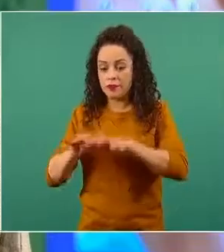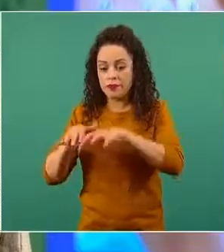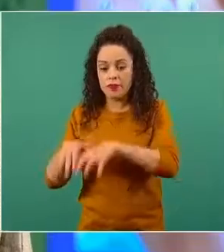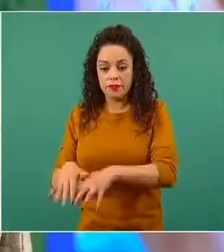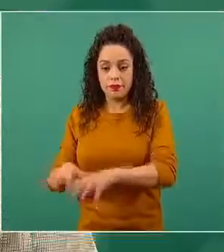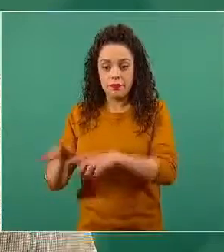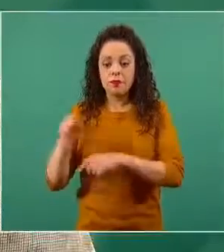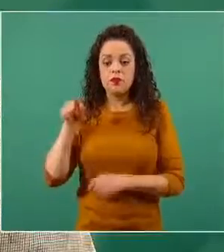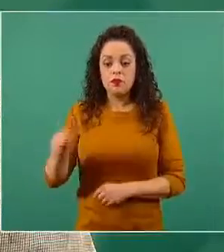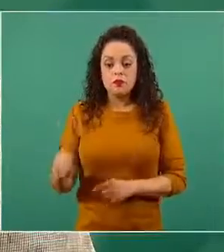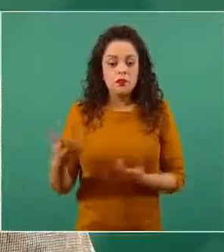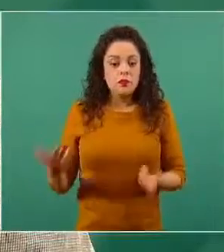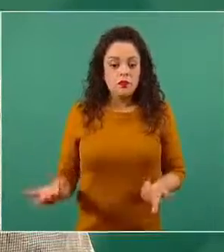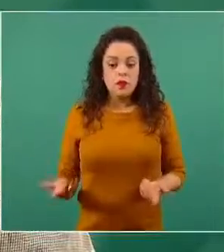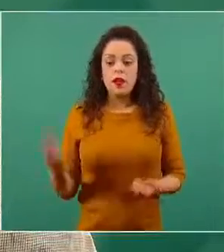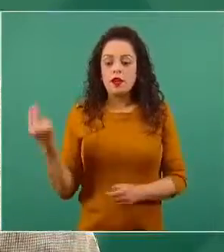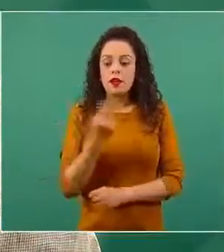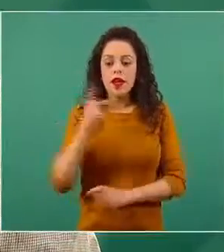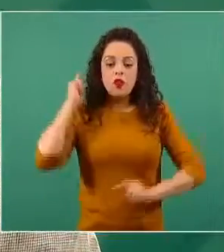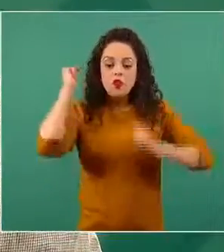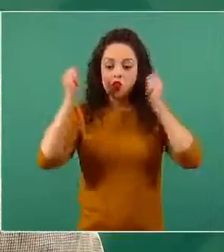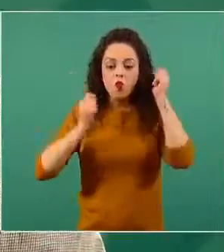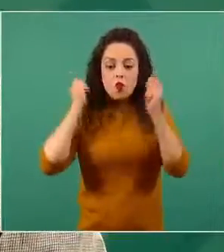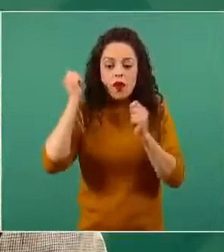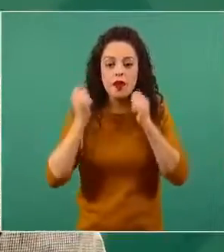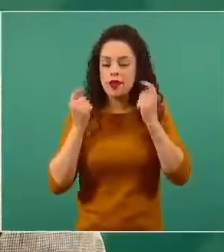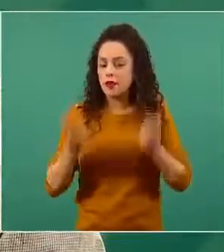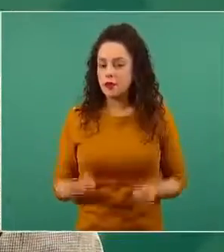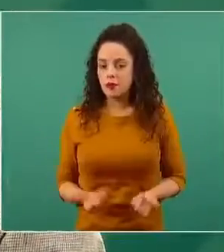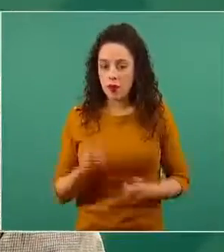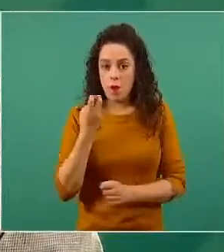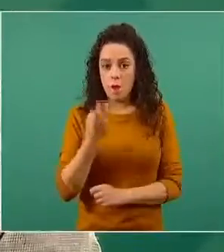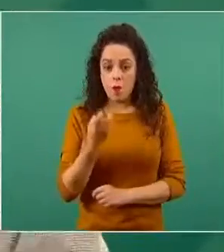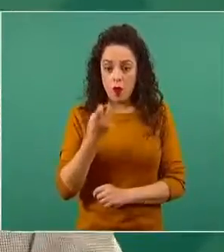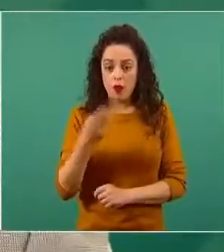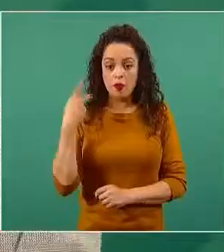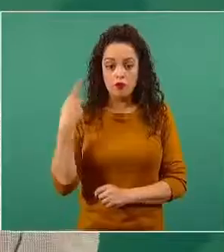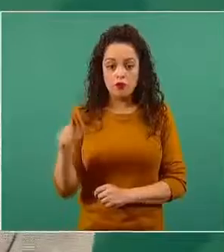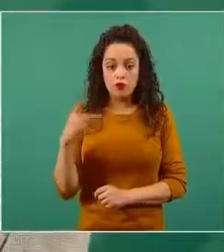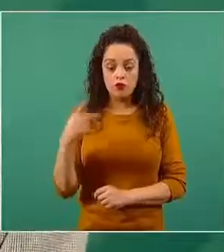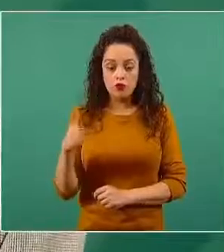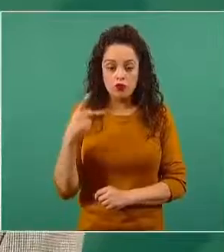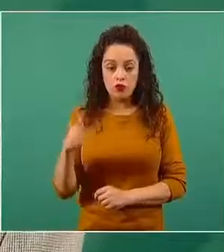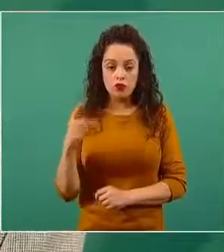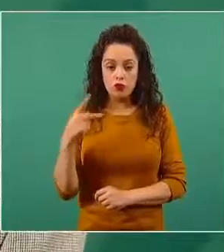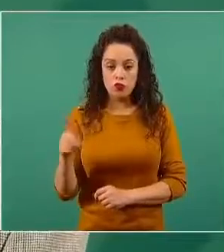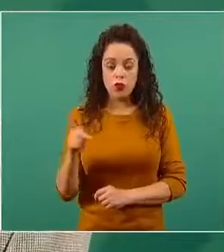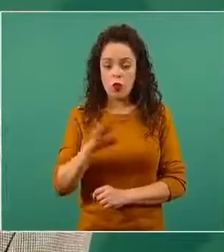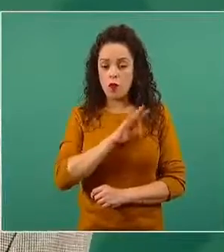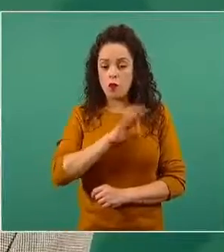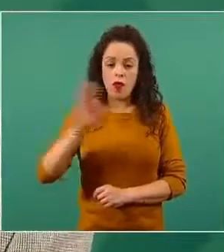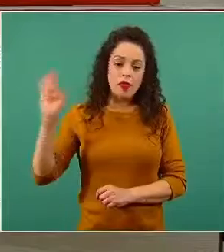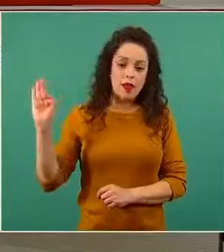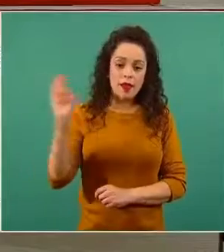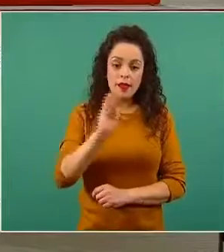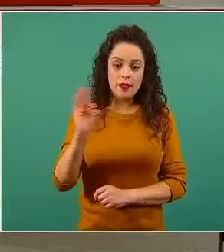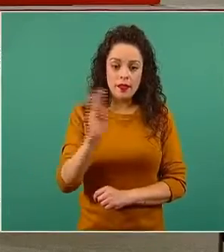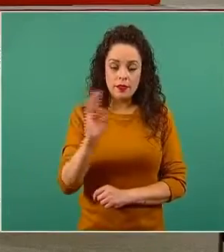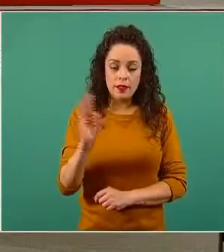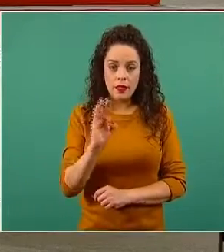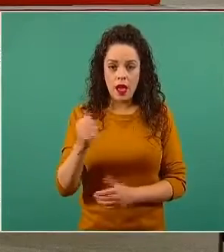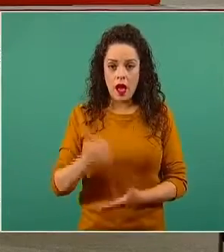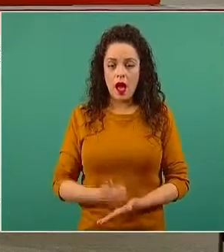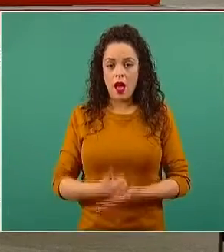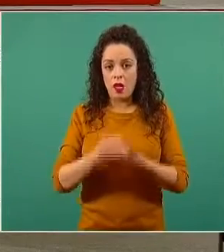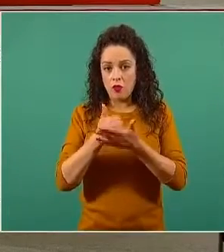depende sustancialmente del turismo y, por lo tanto, las condiciones que podrían en un momento dado